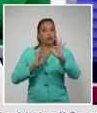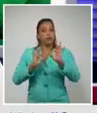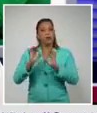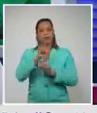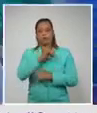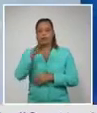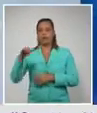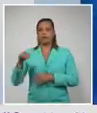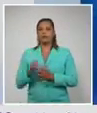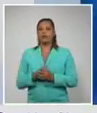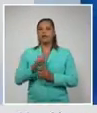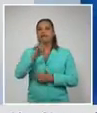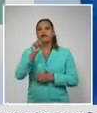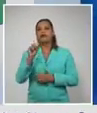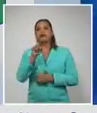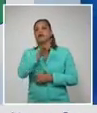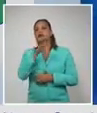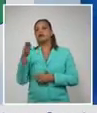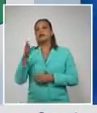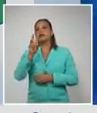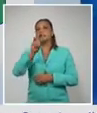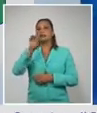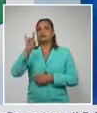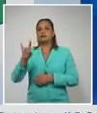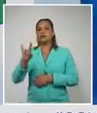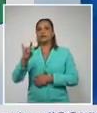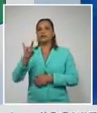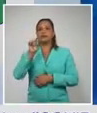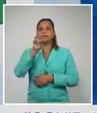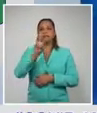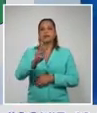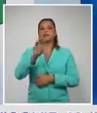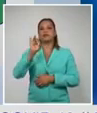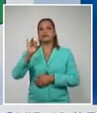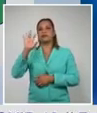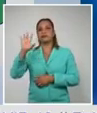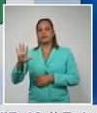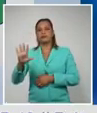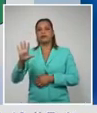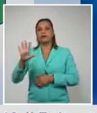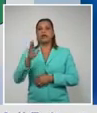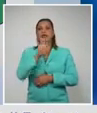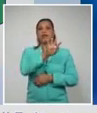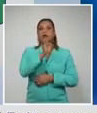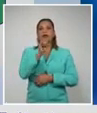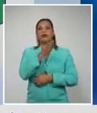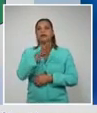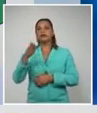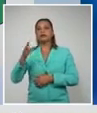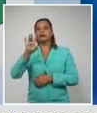a 39 años, 375. De 40 a 59,